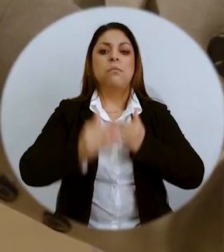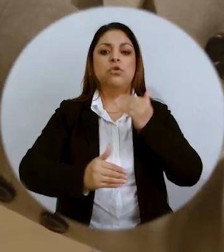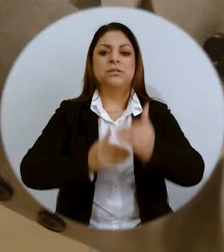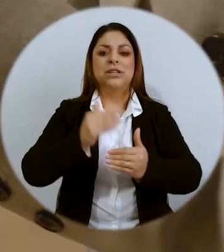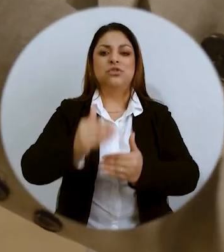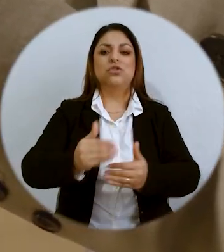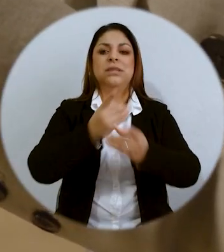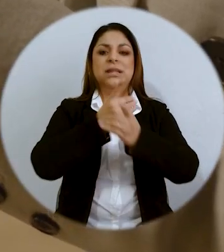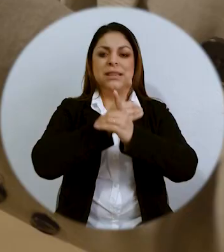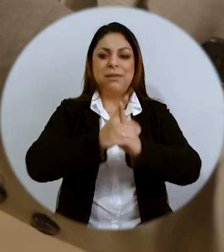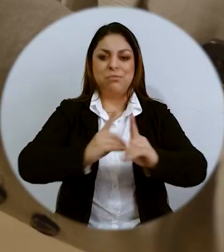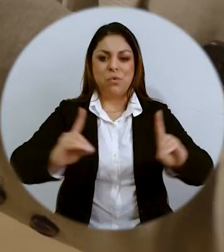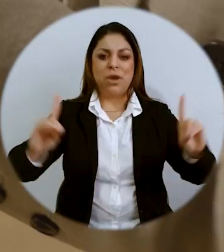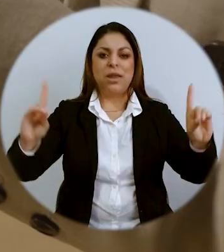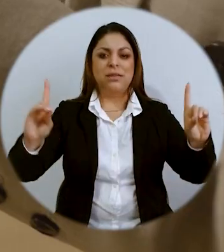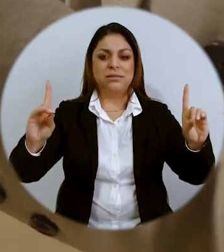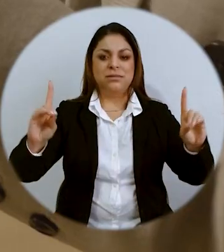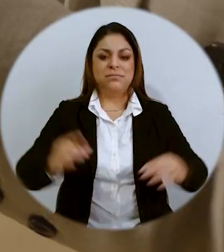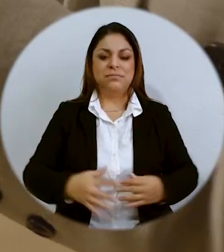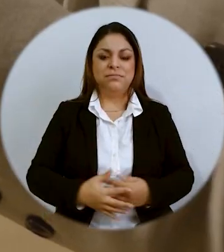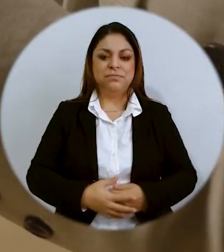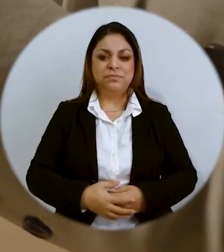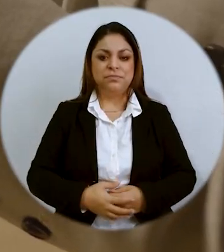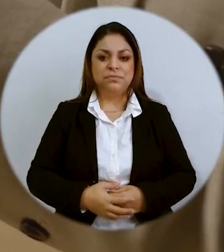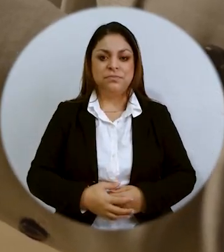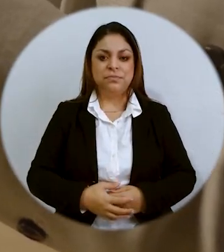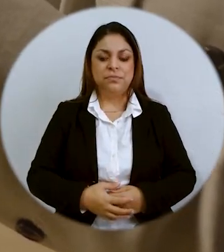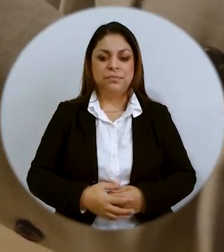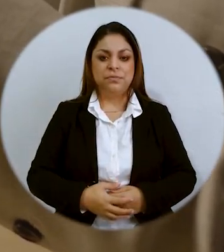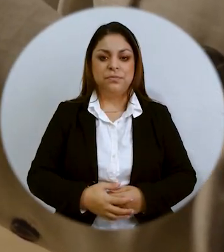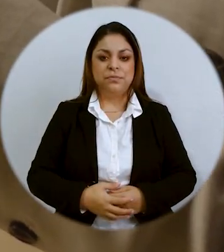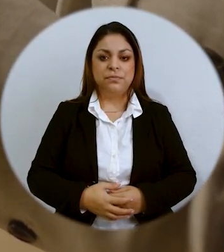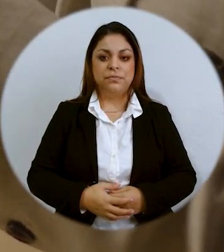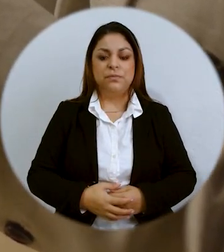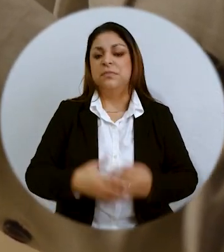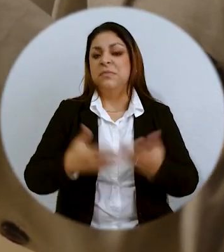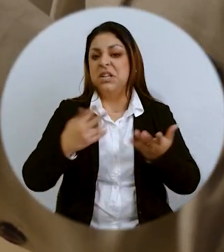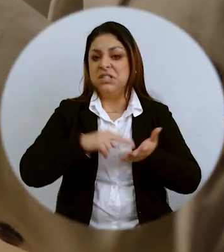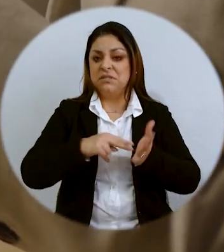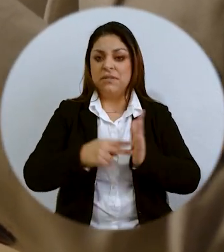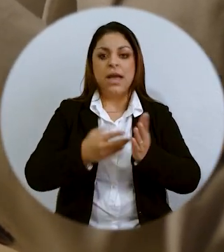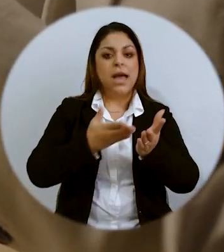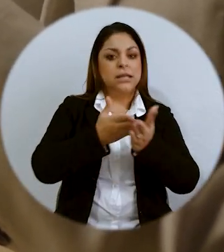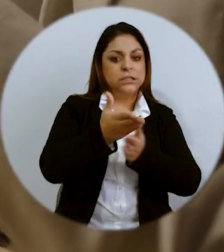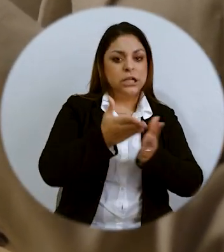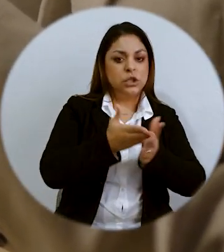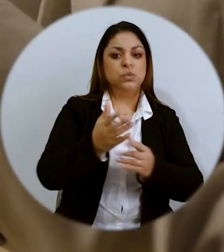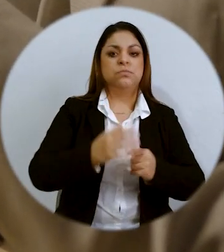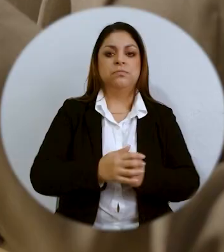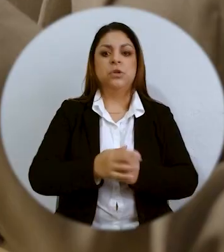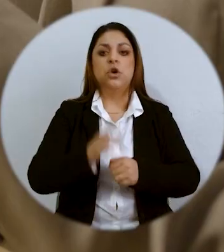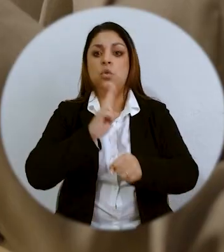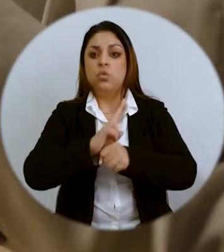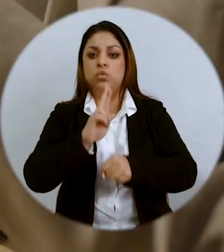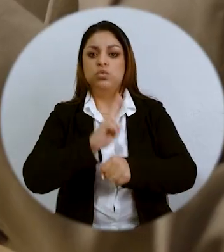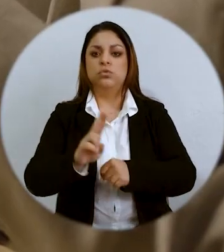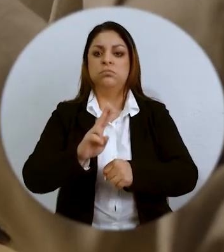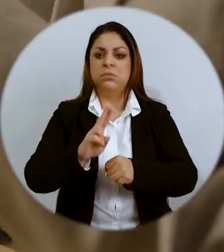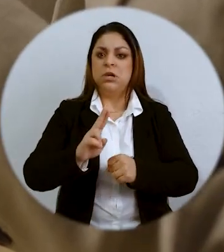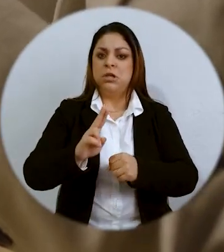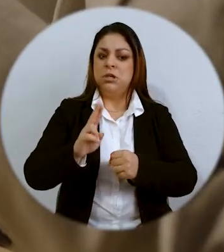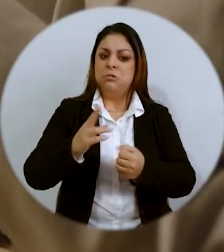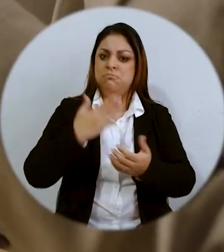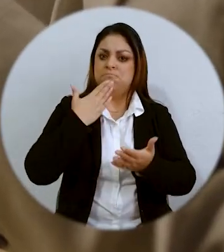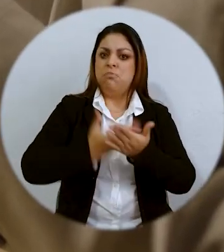de democratización en el acceso, el uso y el empoderamiento de